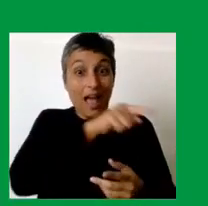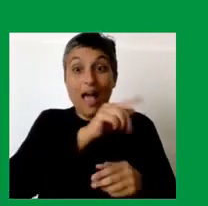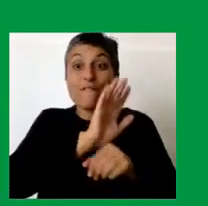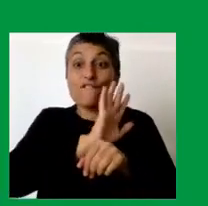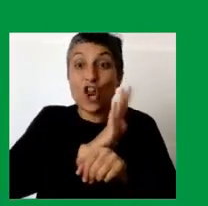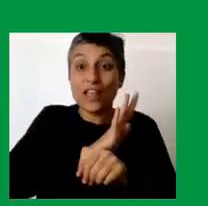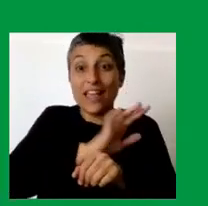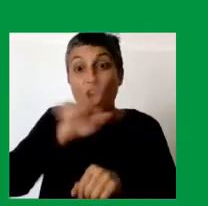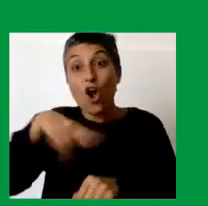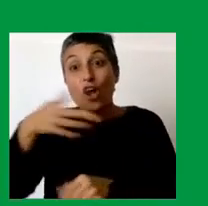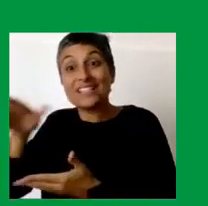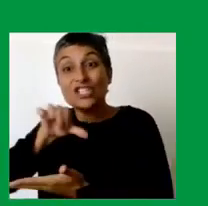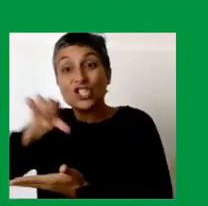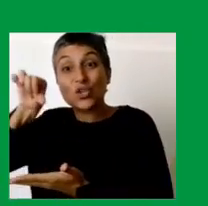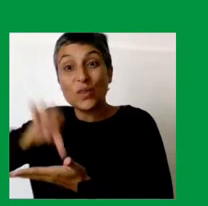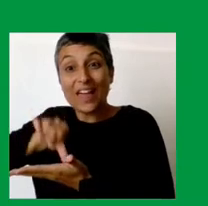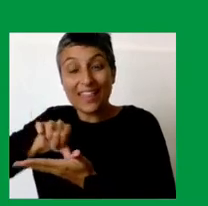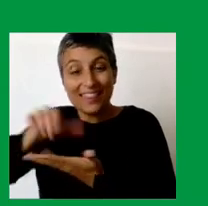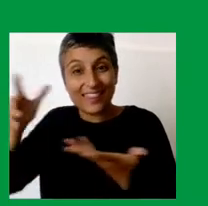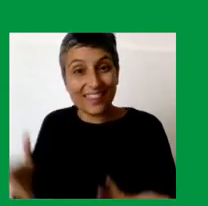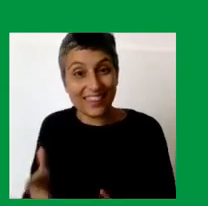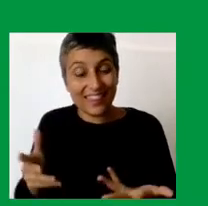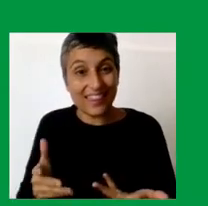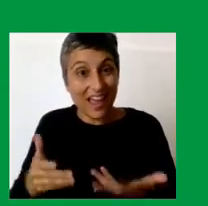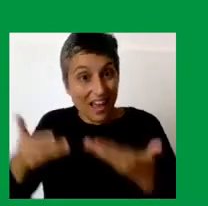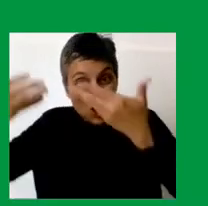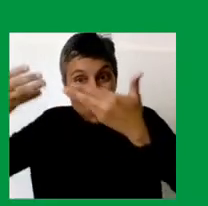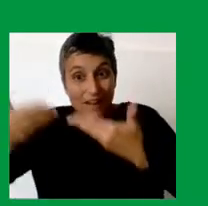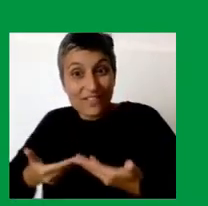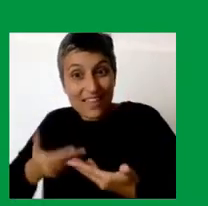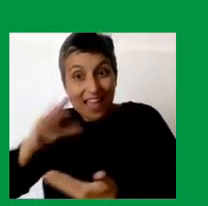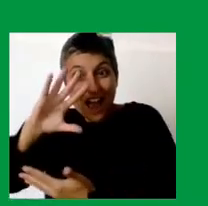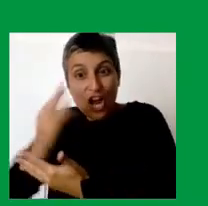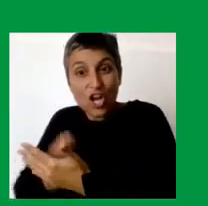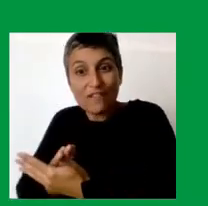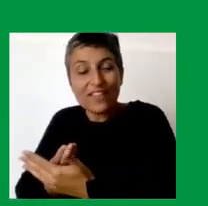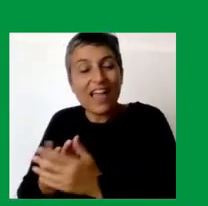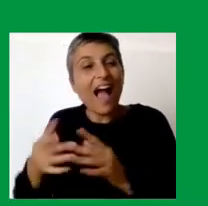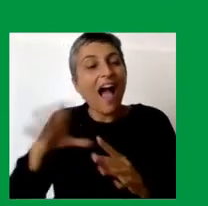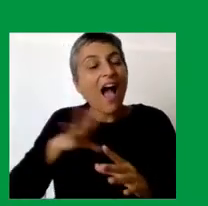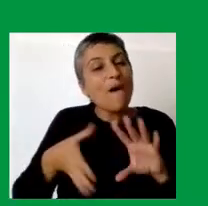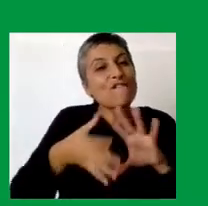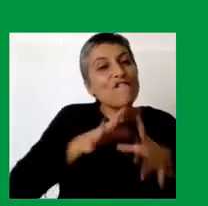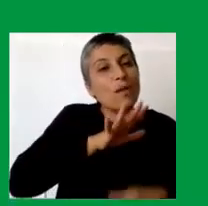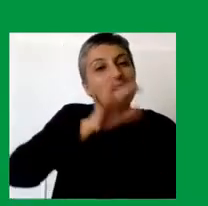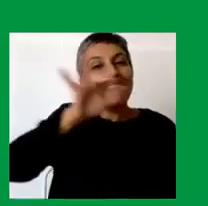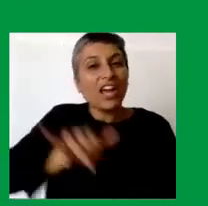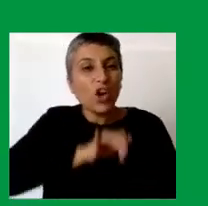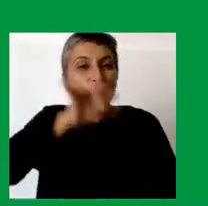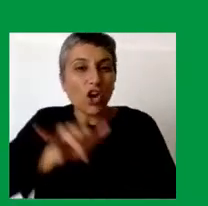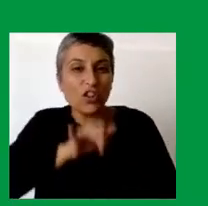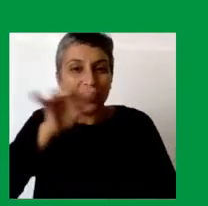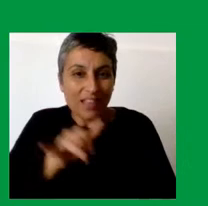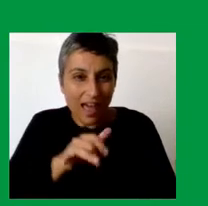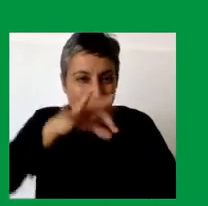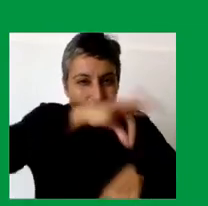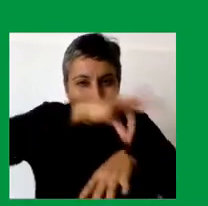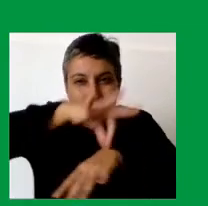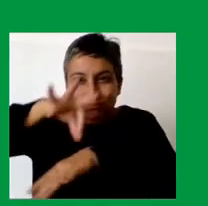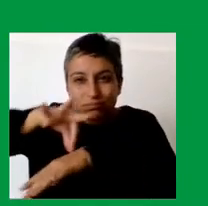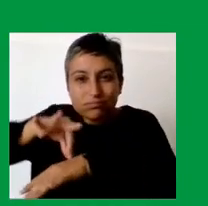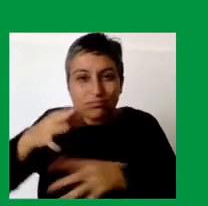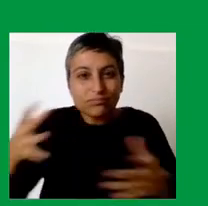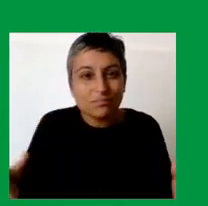Y de este lado tenemos un paisaje geográfico, cartográfico, hay una narrativa con geolocalización. O sea, fíjense